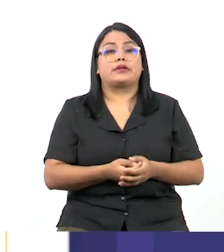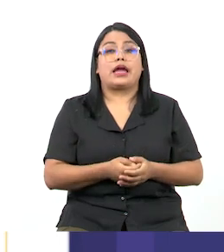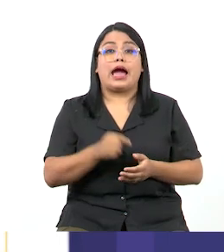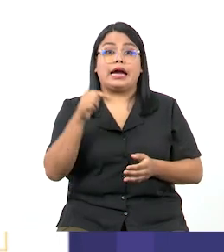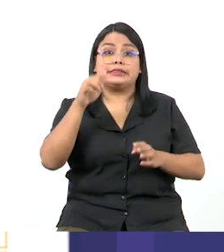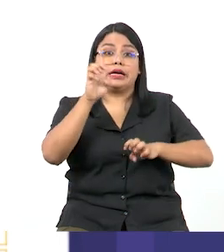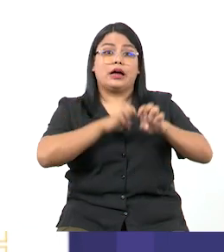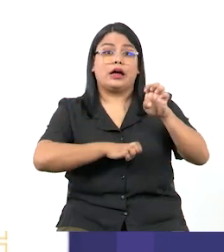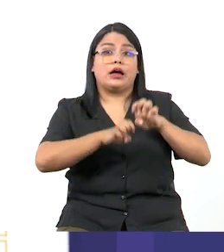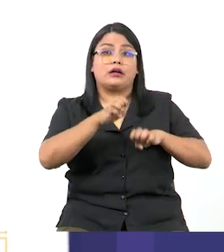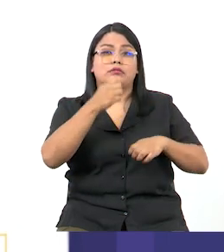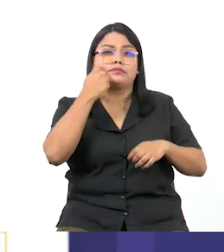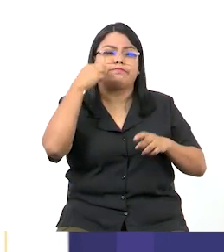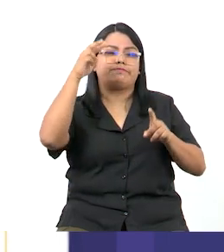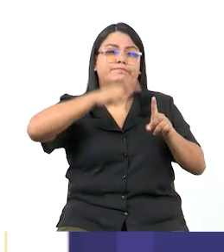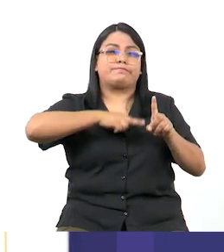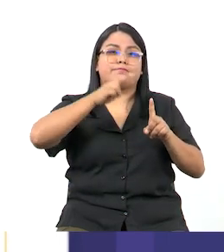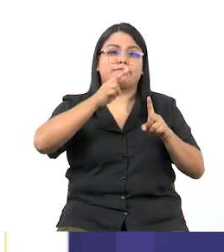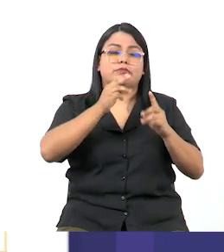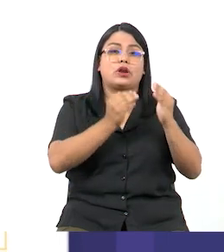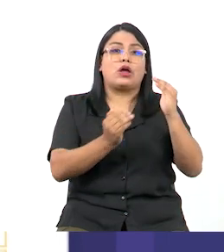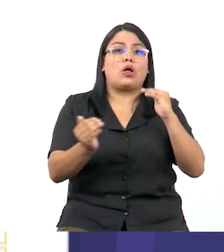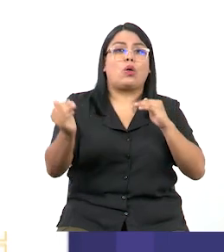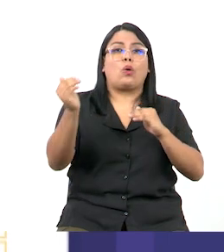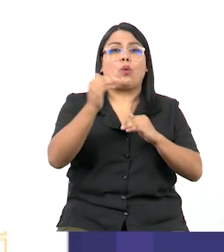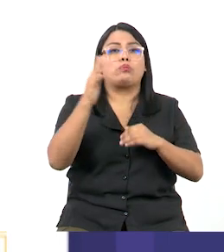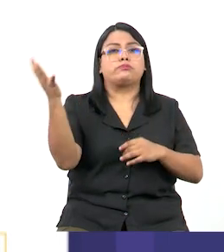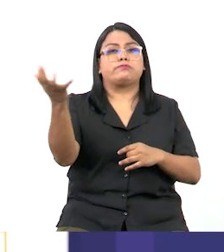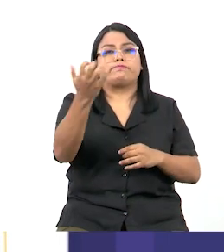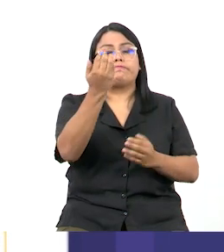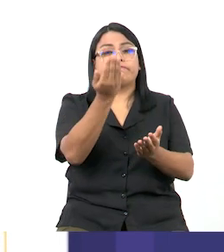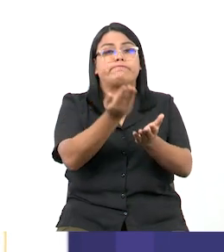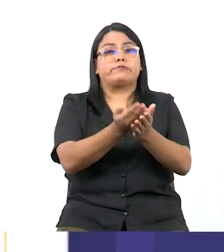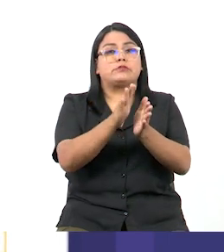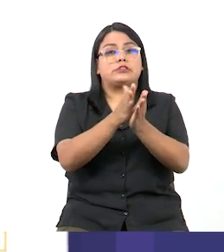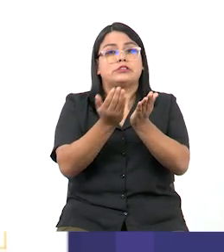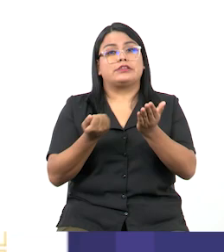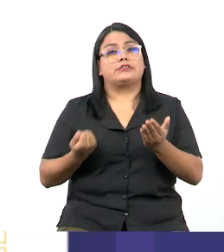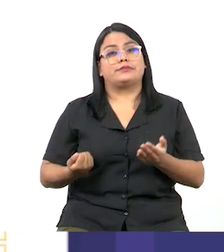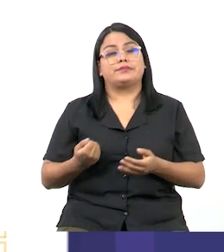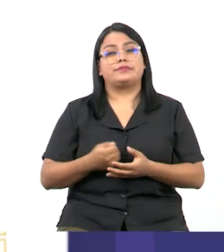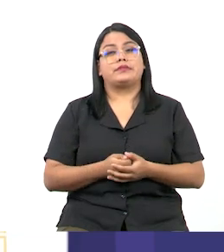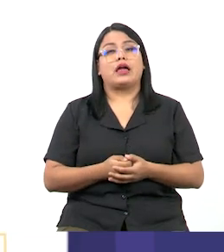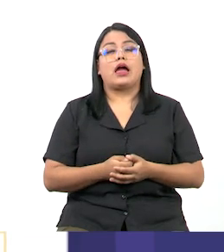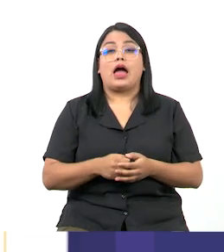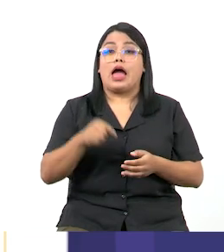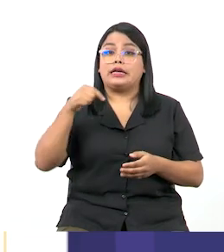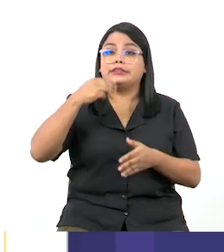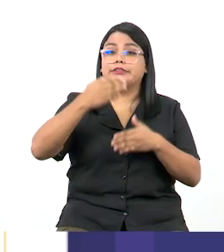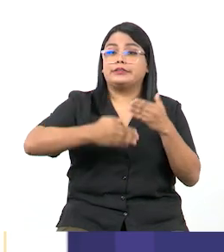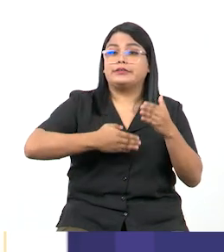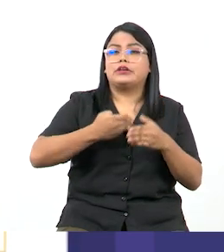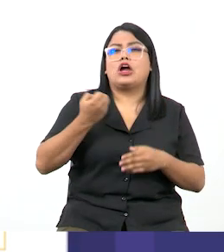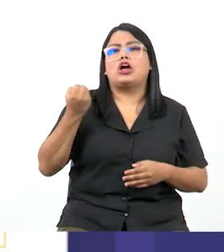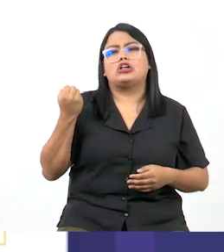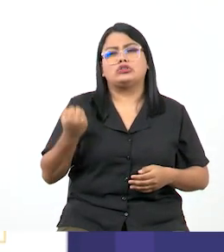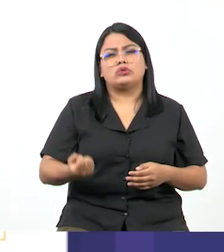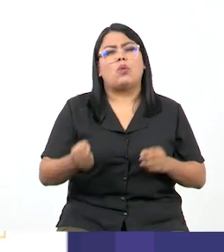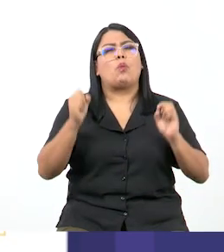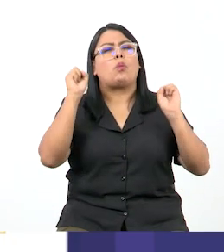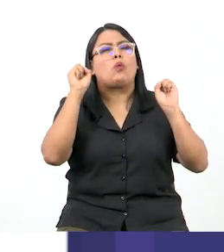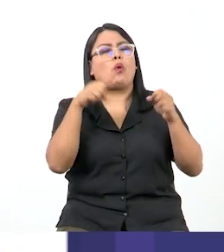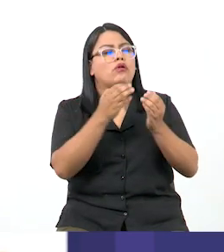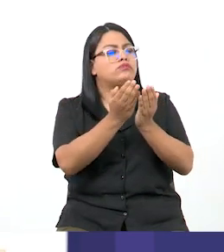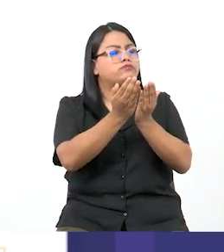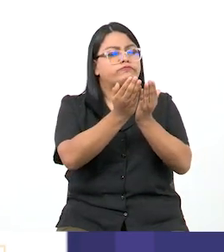una evaluación. Dicha evaluación retomará los criterios y los niveles de logro propuestos en el libro. En esta